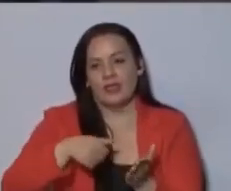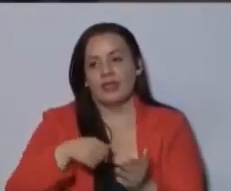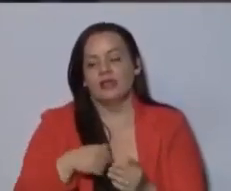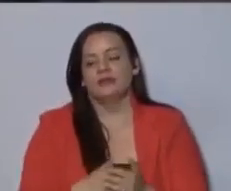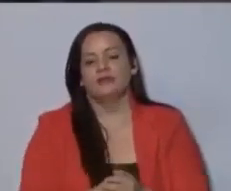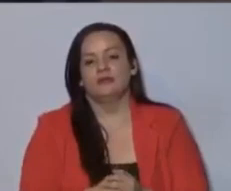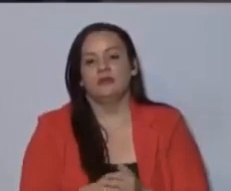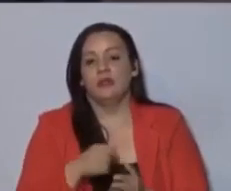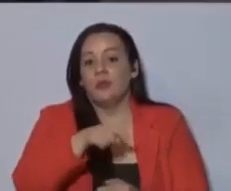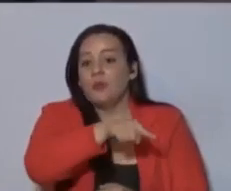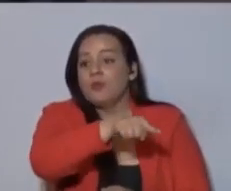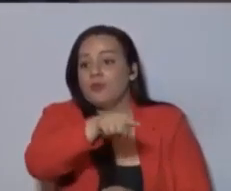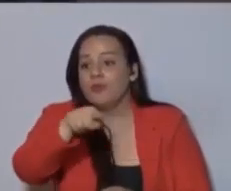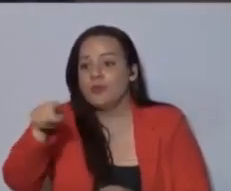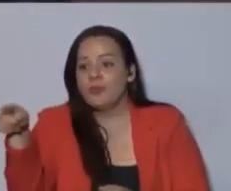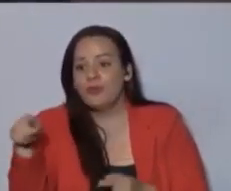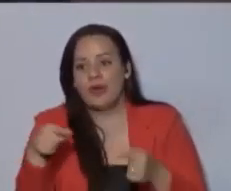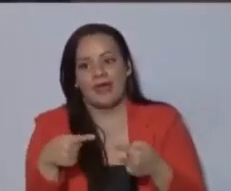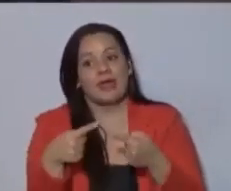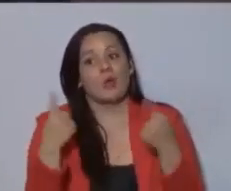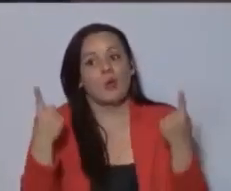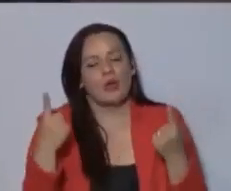todos ustedes en contra,